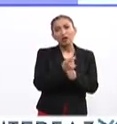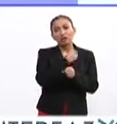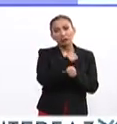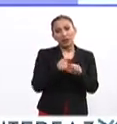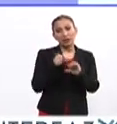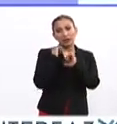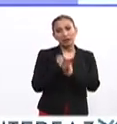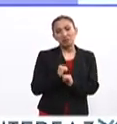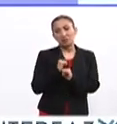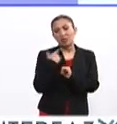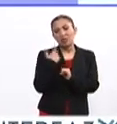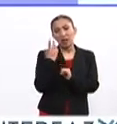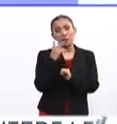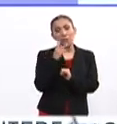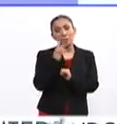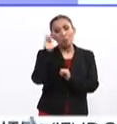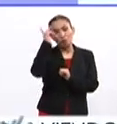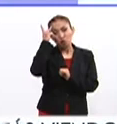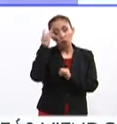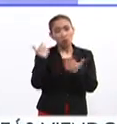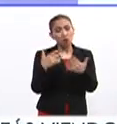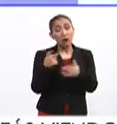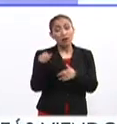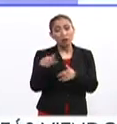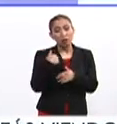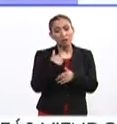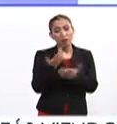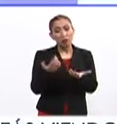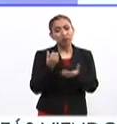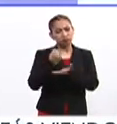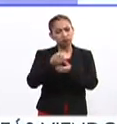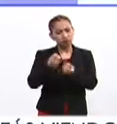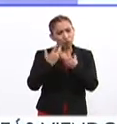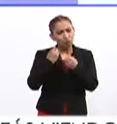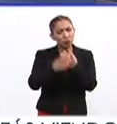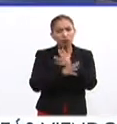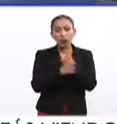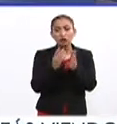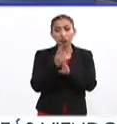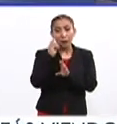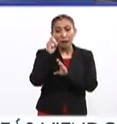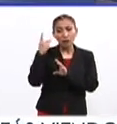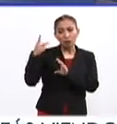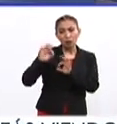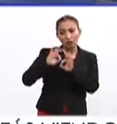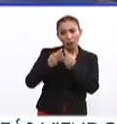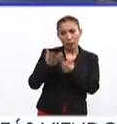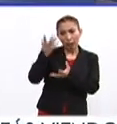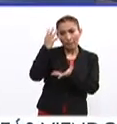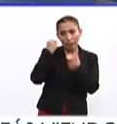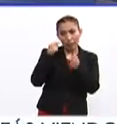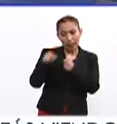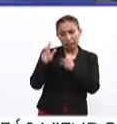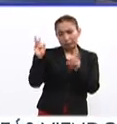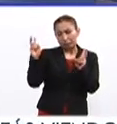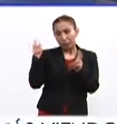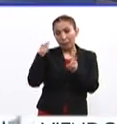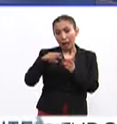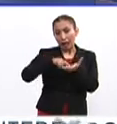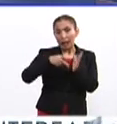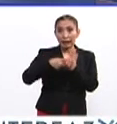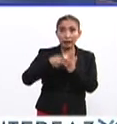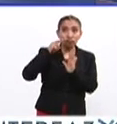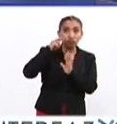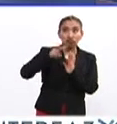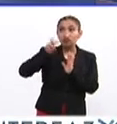de Portugal y etc. Y me dio muchas herramientas, porque vi su manera de aprendizaje. En el aspecto de la